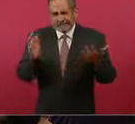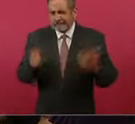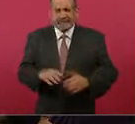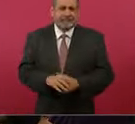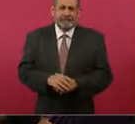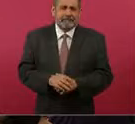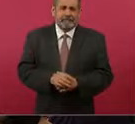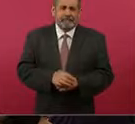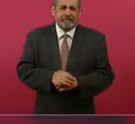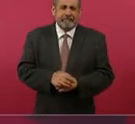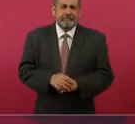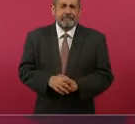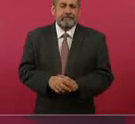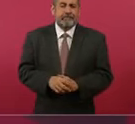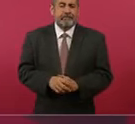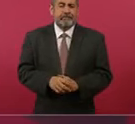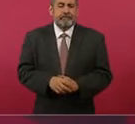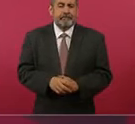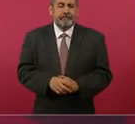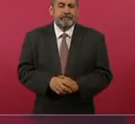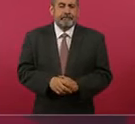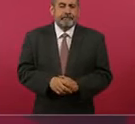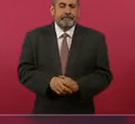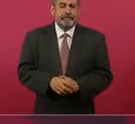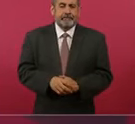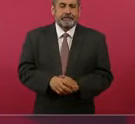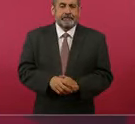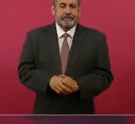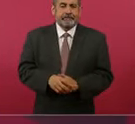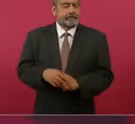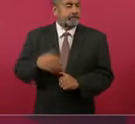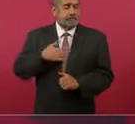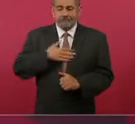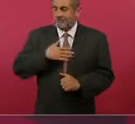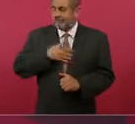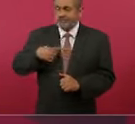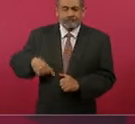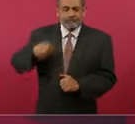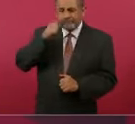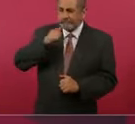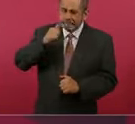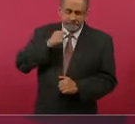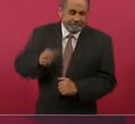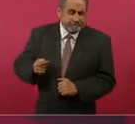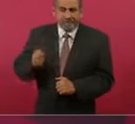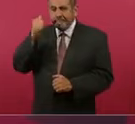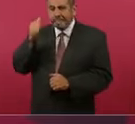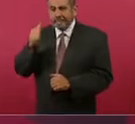sea, nosotros somos los primeros